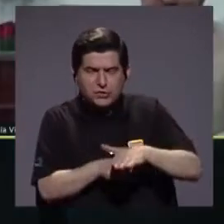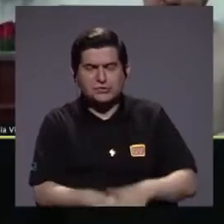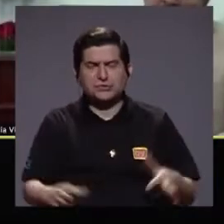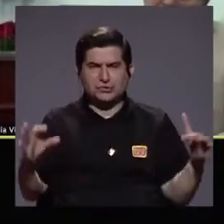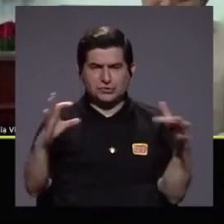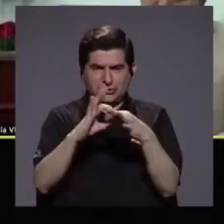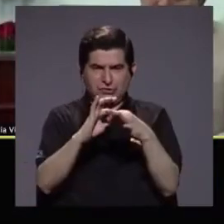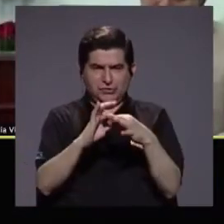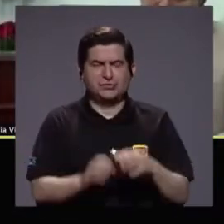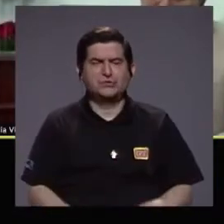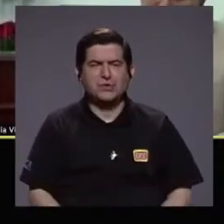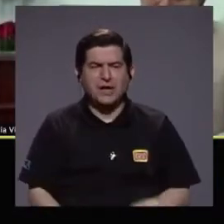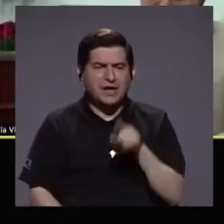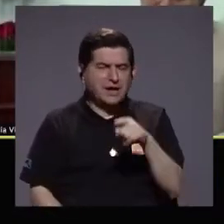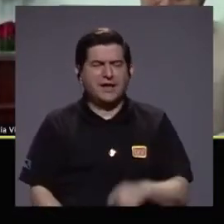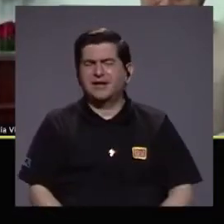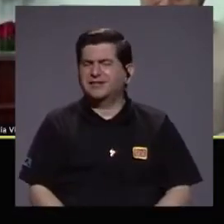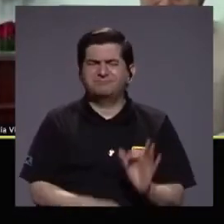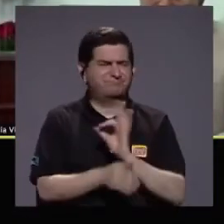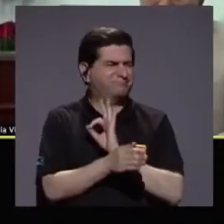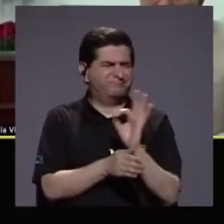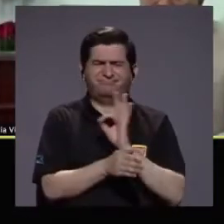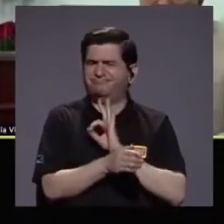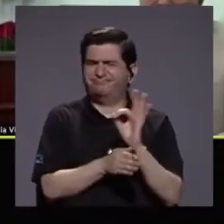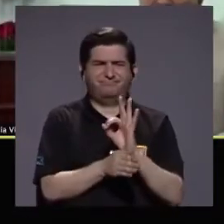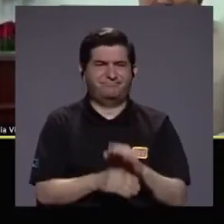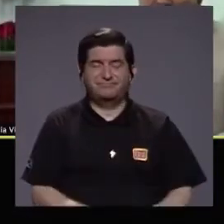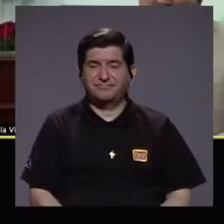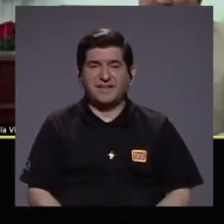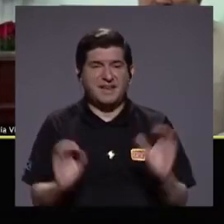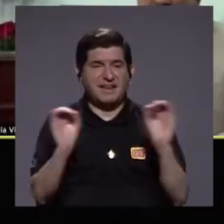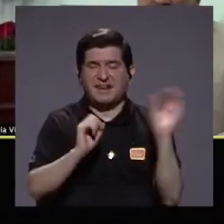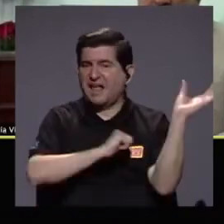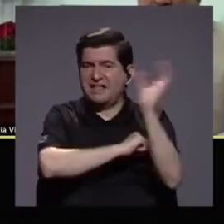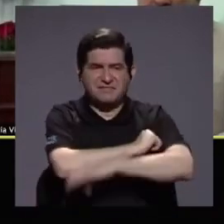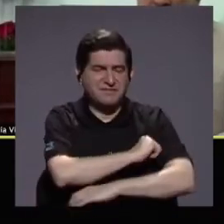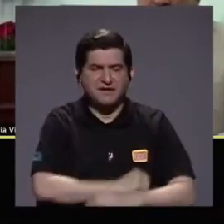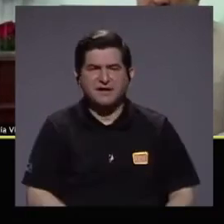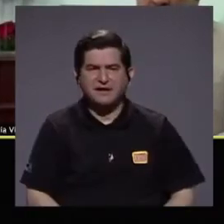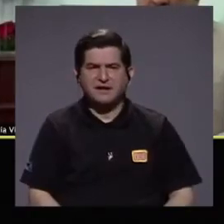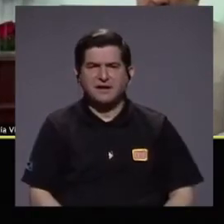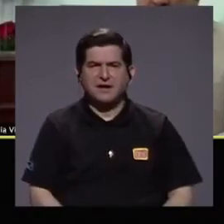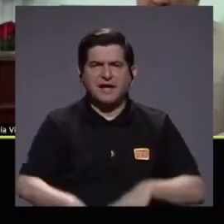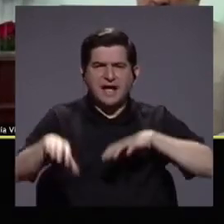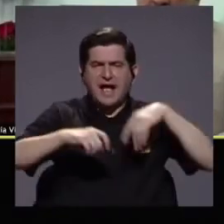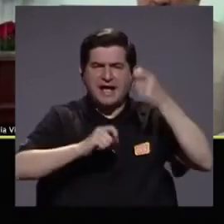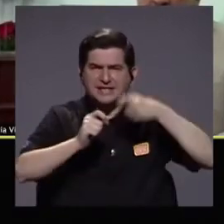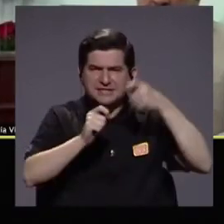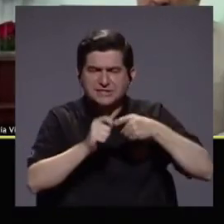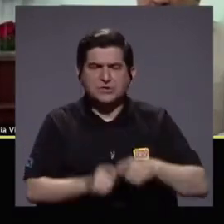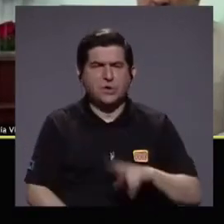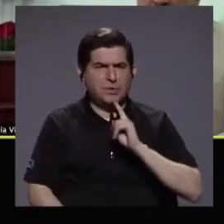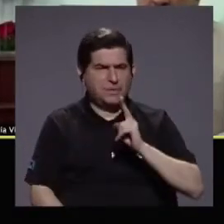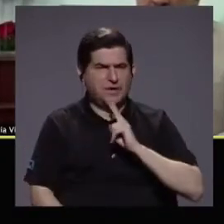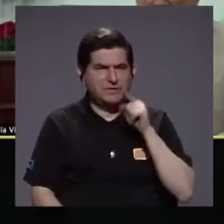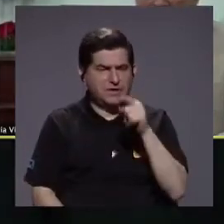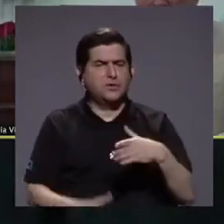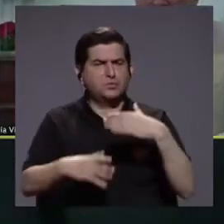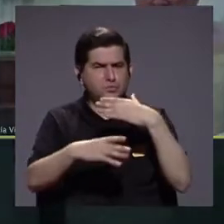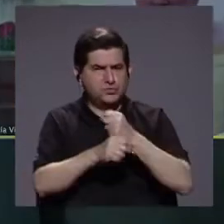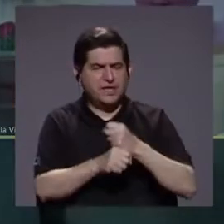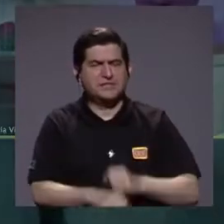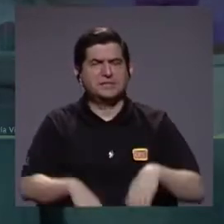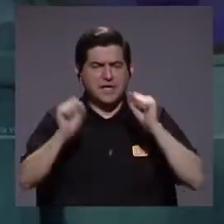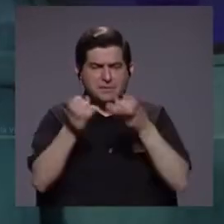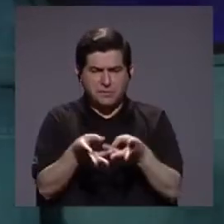hostigamiento sexual se vuelven ineficientes y no se llegan a sancionar, ¿qué medidas concretas y reales tomaría usted para